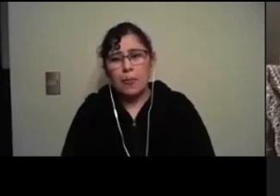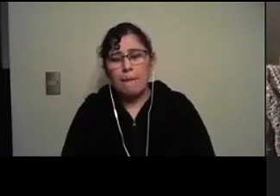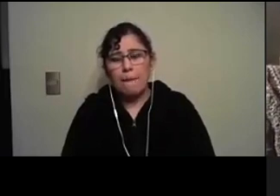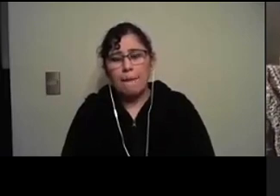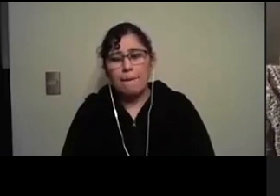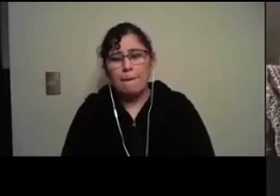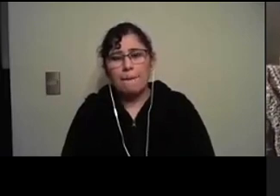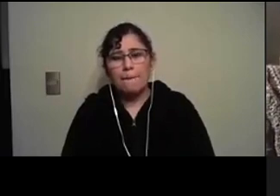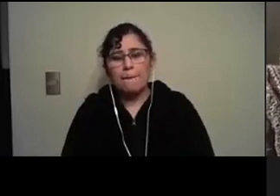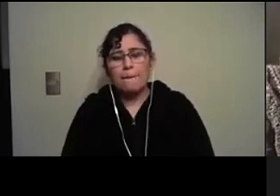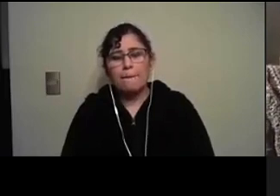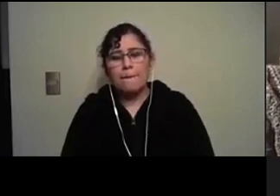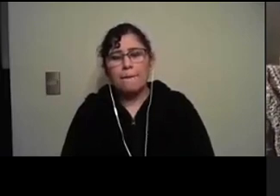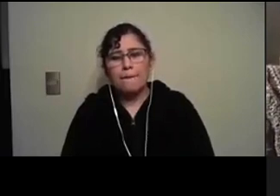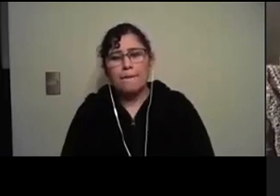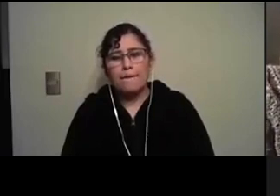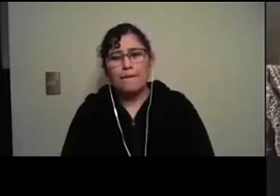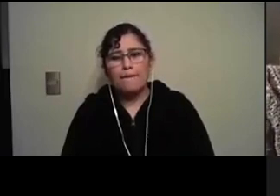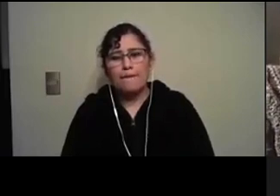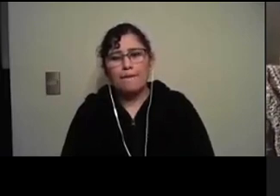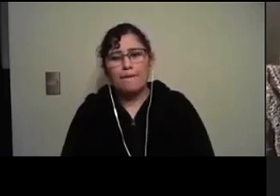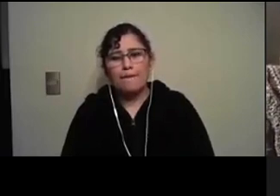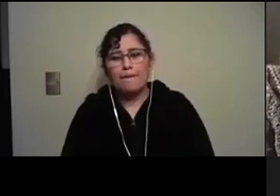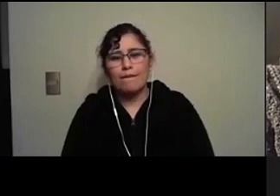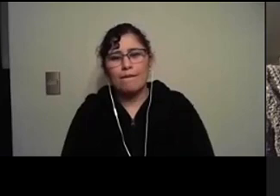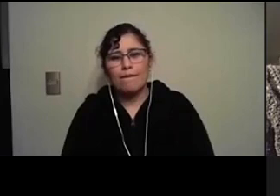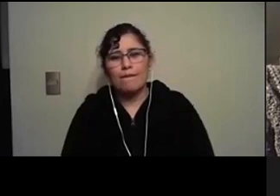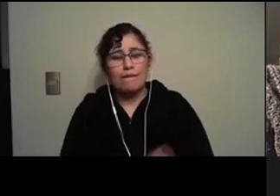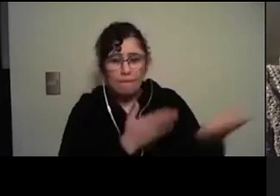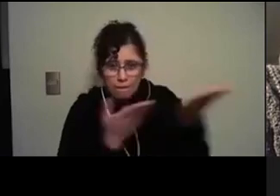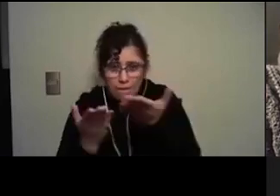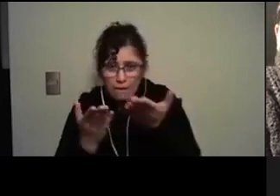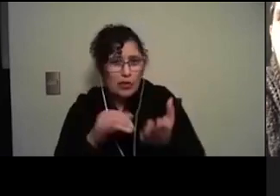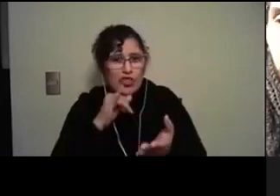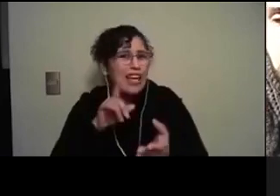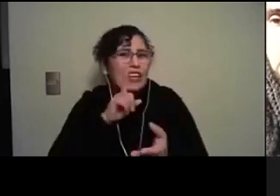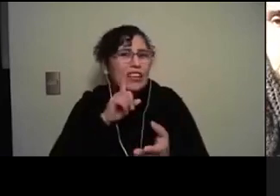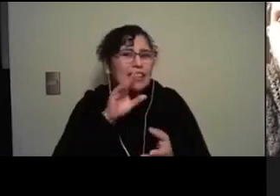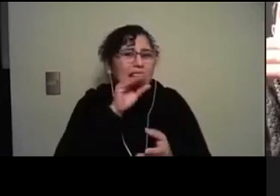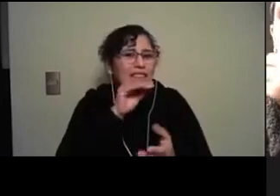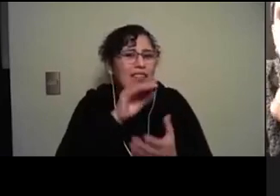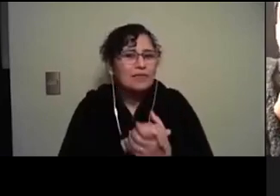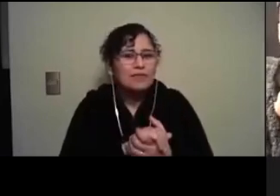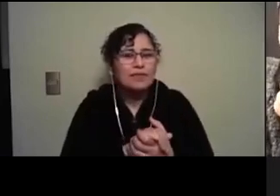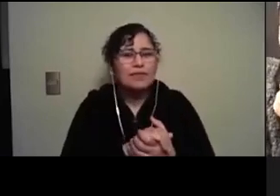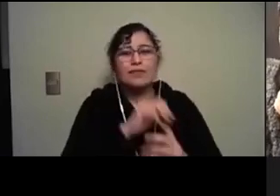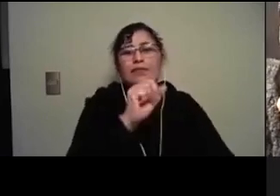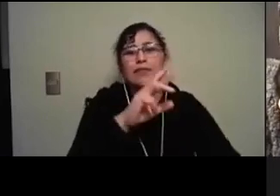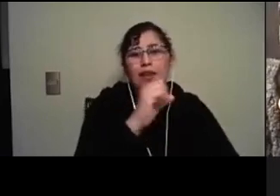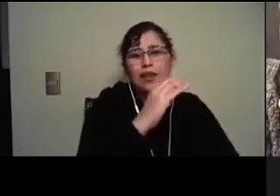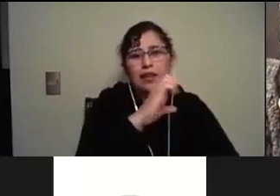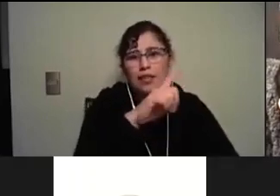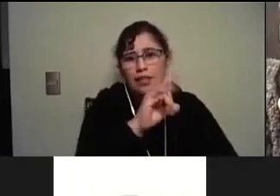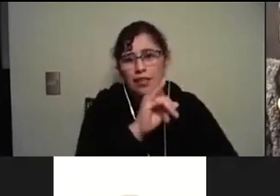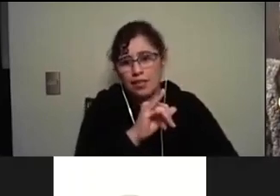No sé, profe. Ah, diga nomás. No sé quién habla. Sí, perdón. Sí, yo tengo